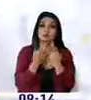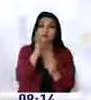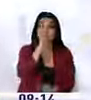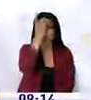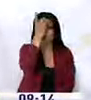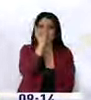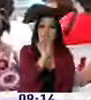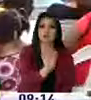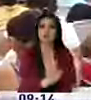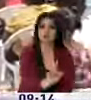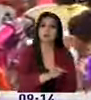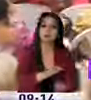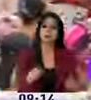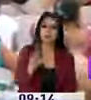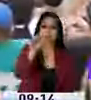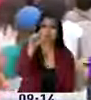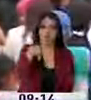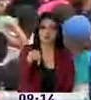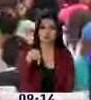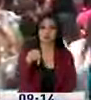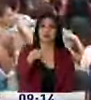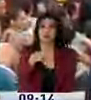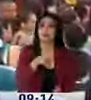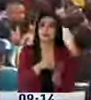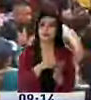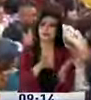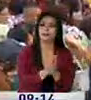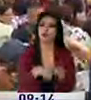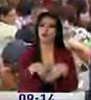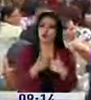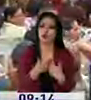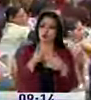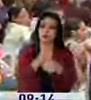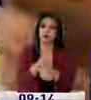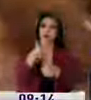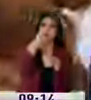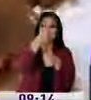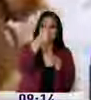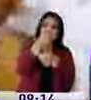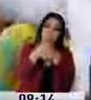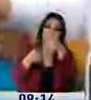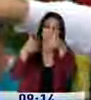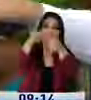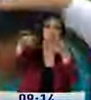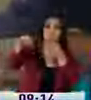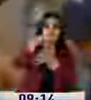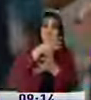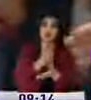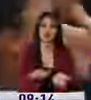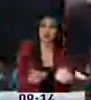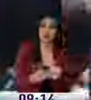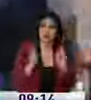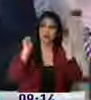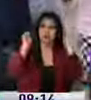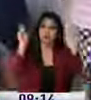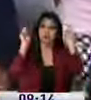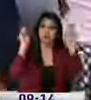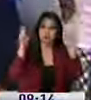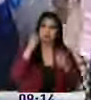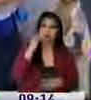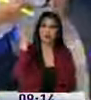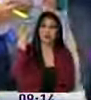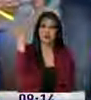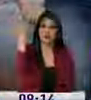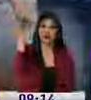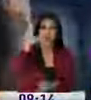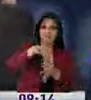por un sí. Nebot indicó que aplicará el principio de alternancia. y no volverá a postularse para la alcaldía en